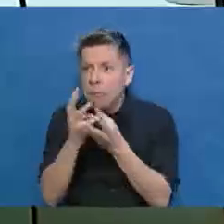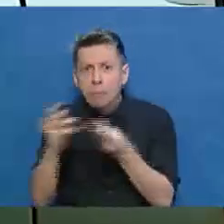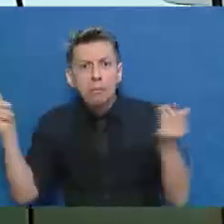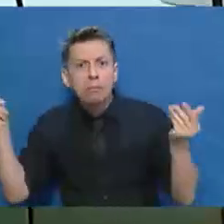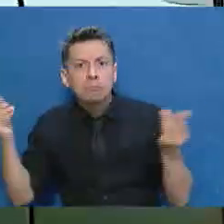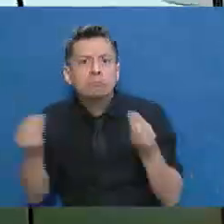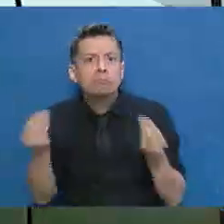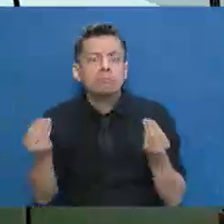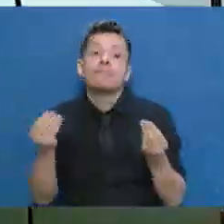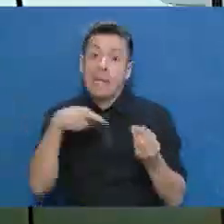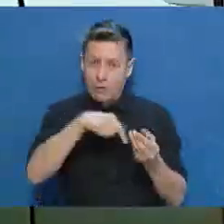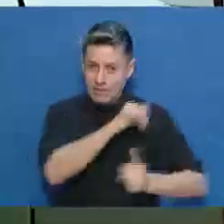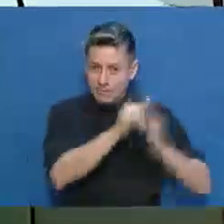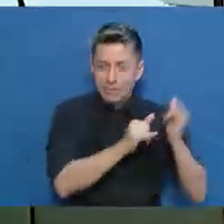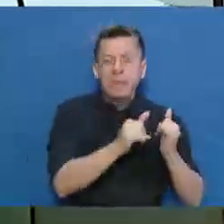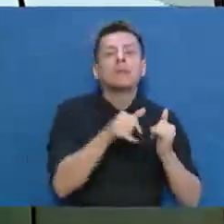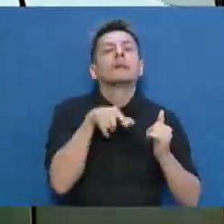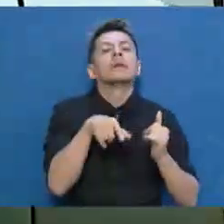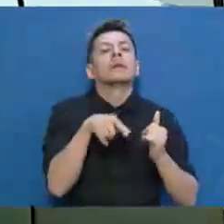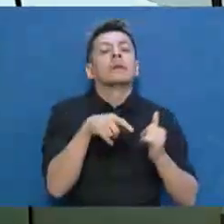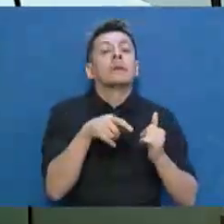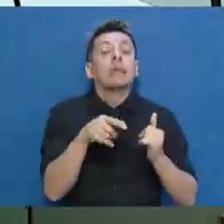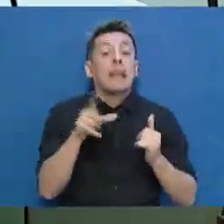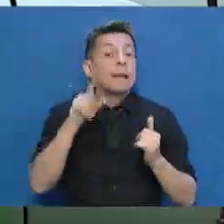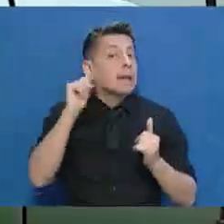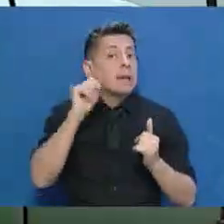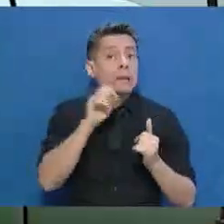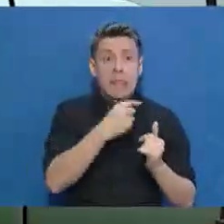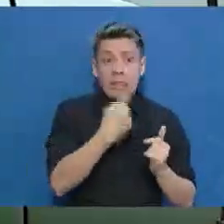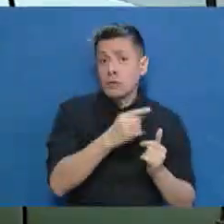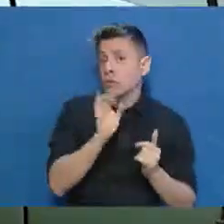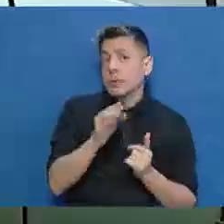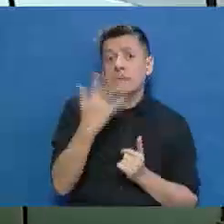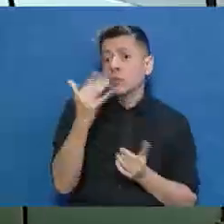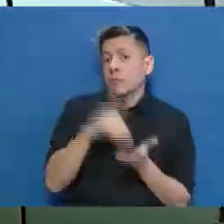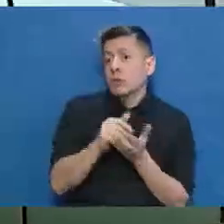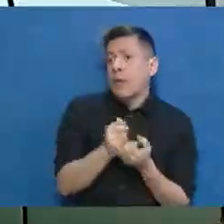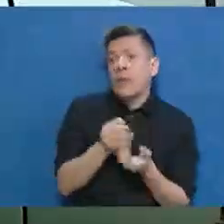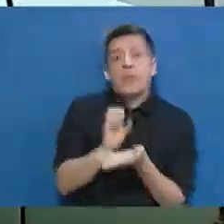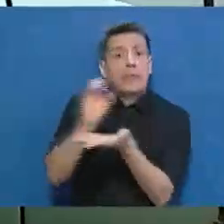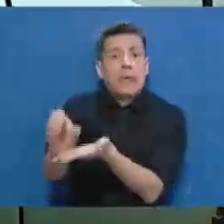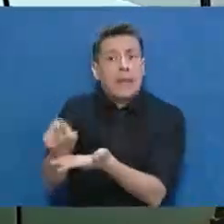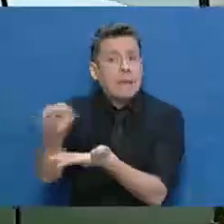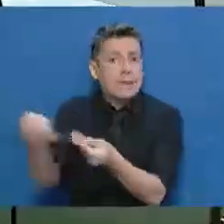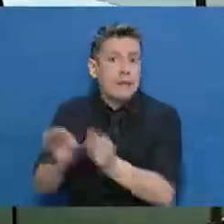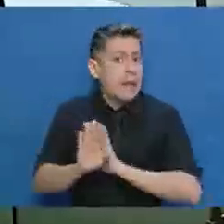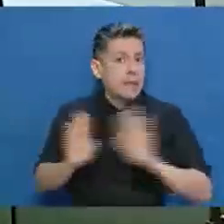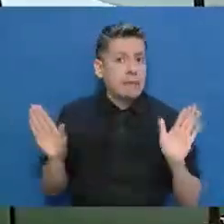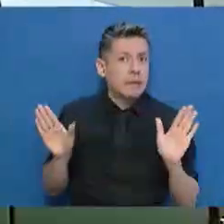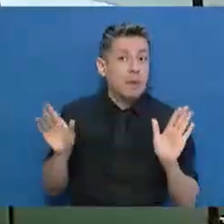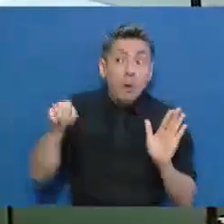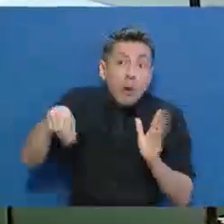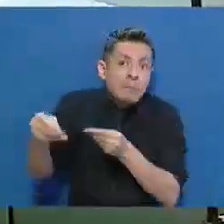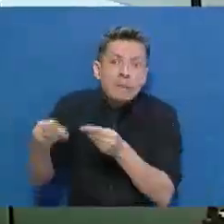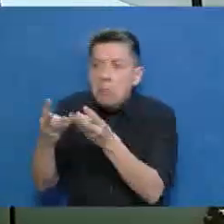la Liga dicen solamente salieron 5 millones que se depositaron en el fideicomiso, se le entregó a esta empresa, que al día de hoy no